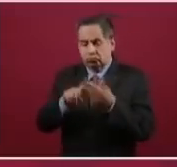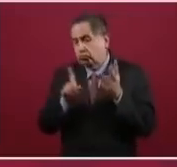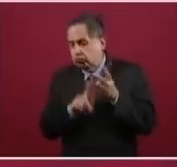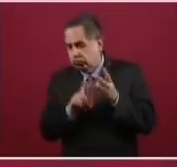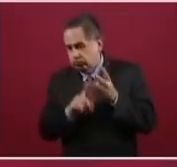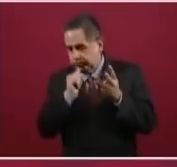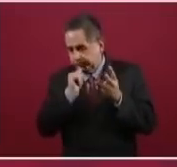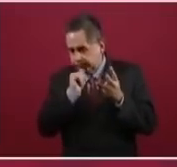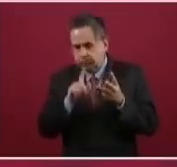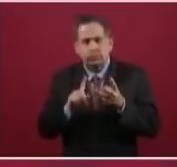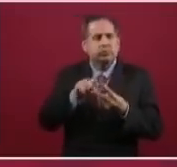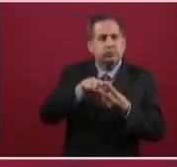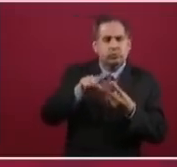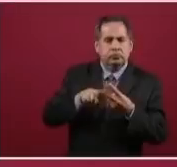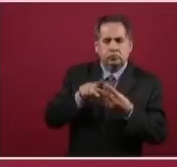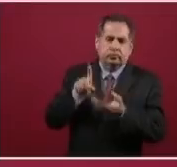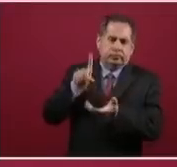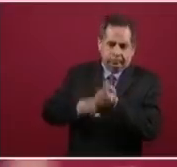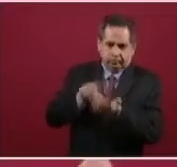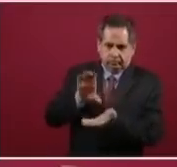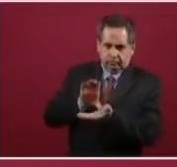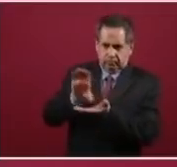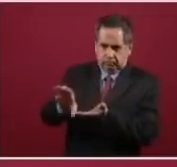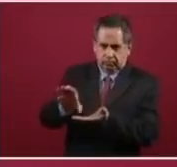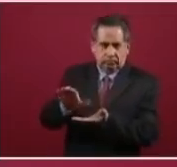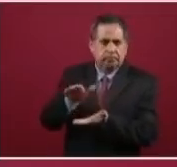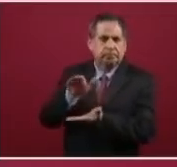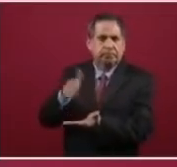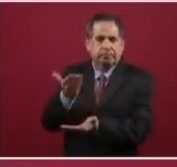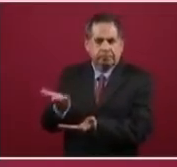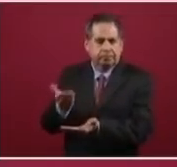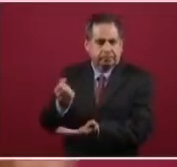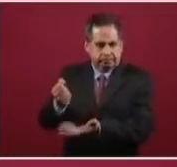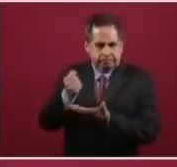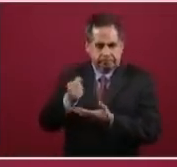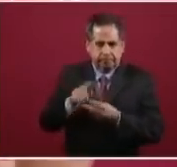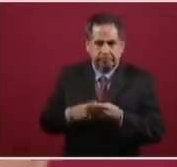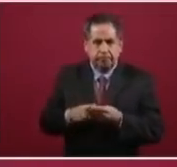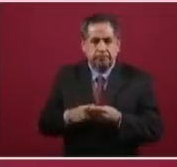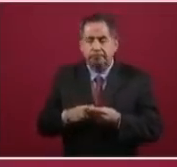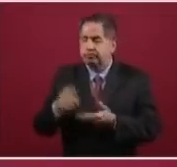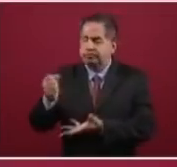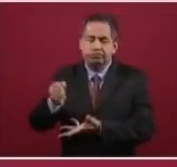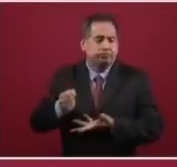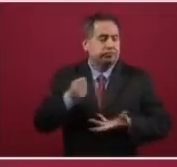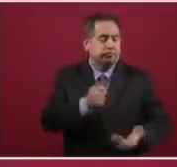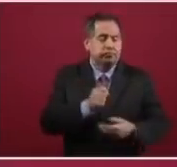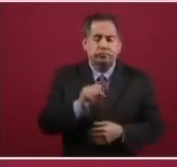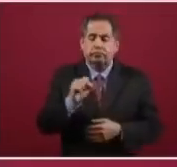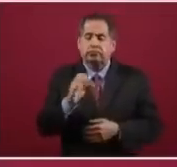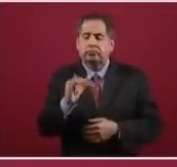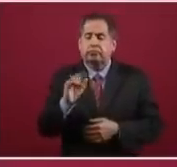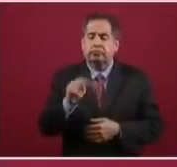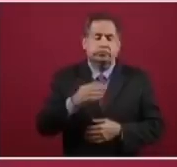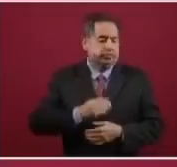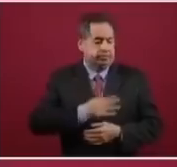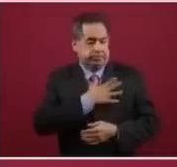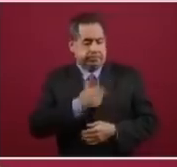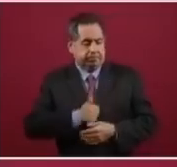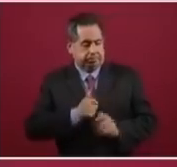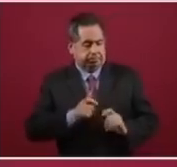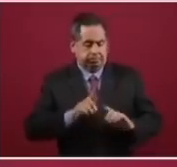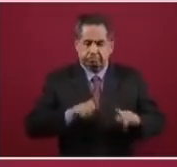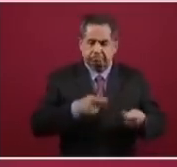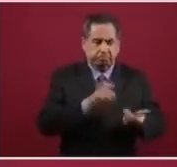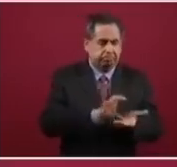en el paquete los que van en el paquete es la parte de recursos al bienestar que es la primera que nosotros estamos garantizando